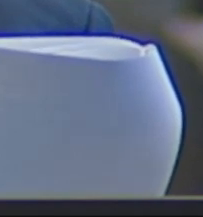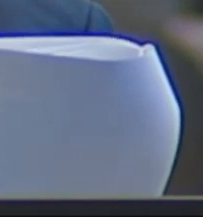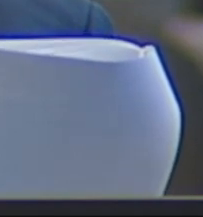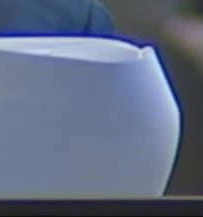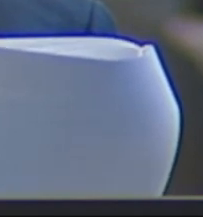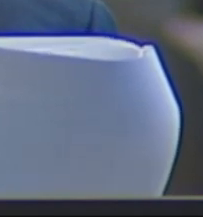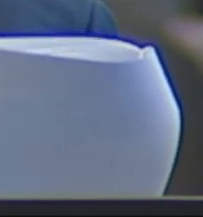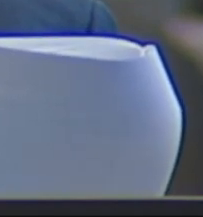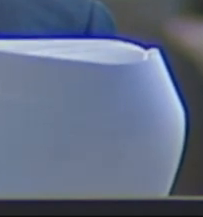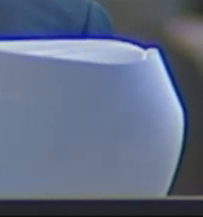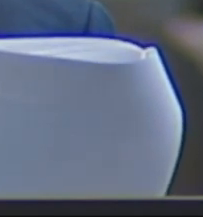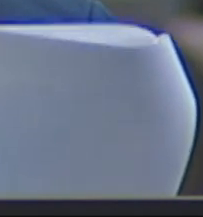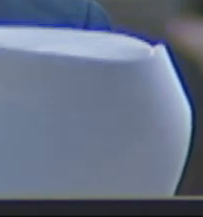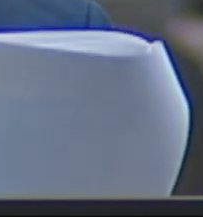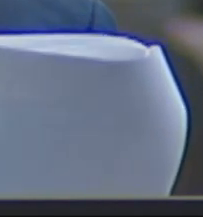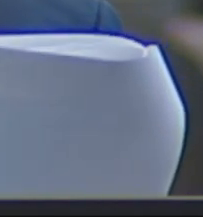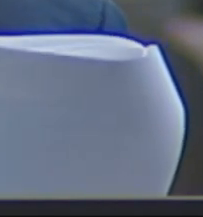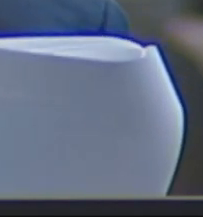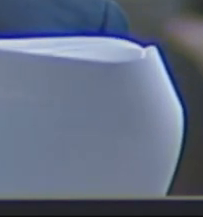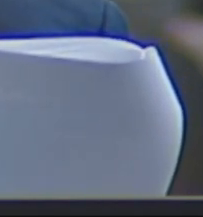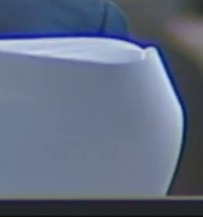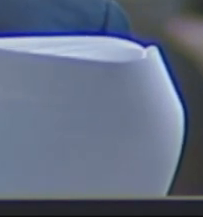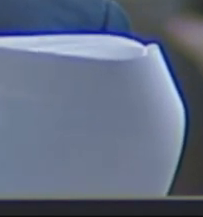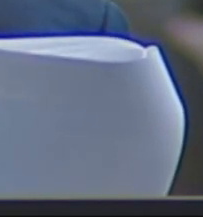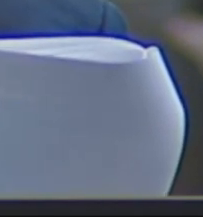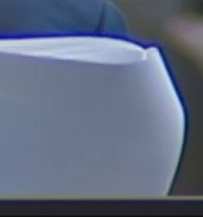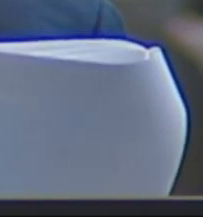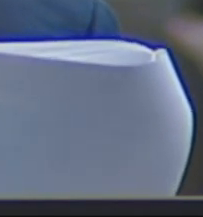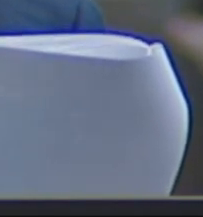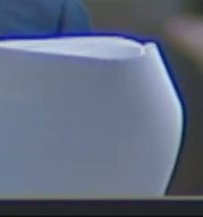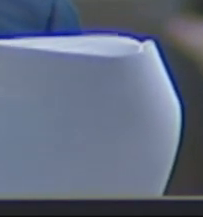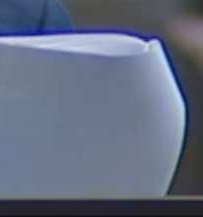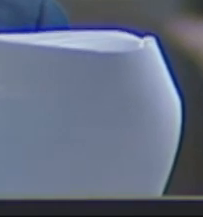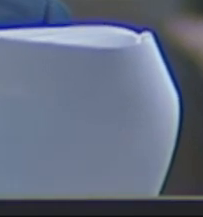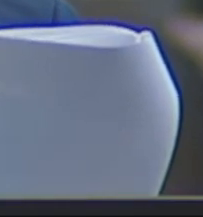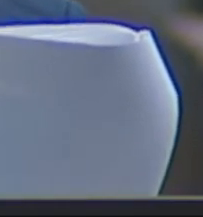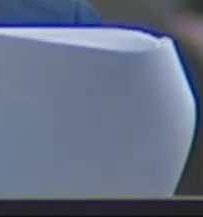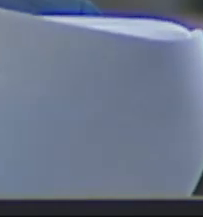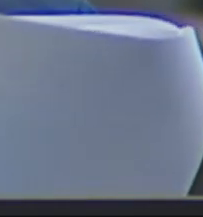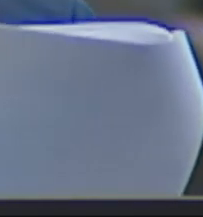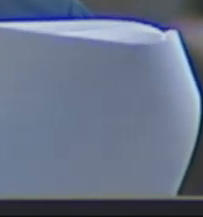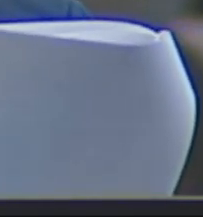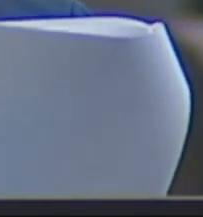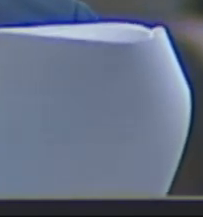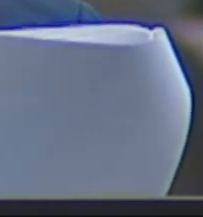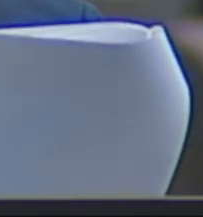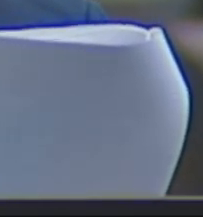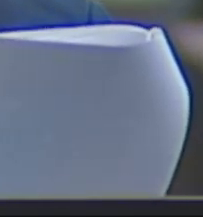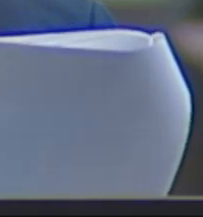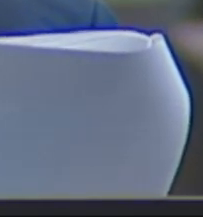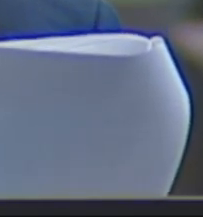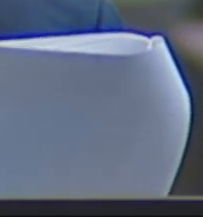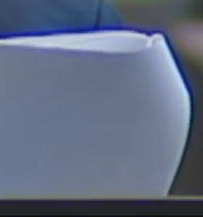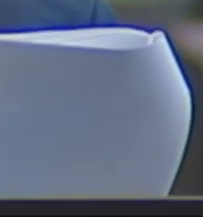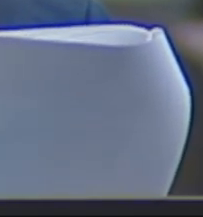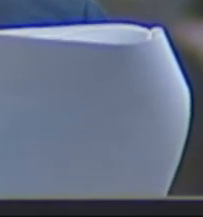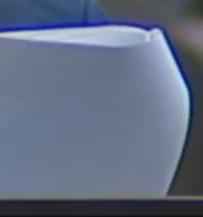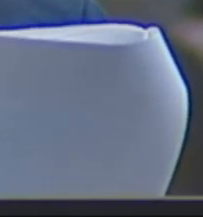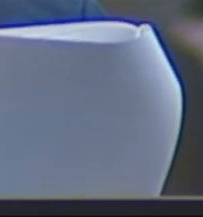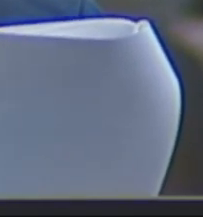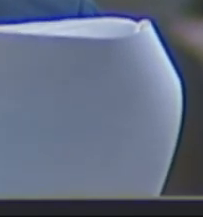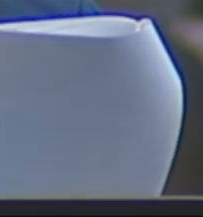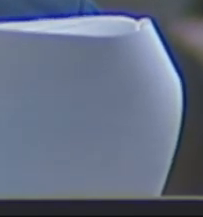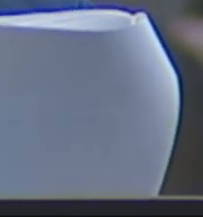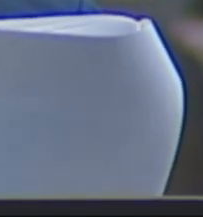de lucro, de duración indefinida, con su propia personalidad jurídica, sus propios estatutos y reglamentos, en correspondencia con